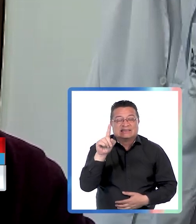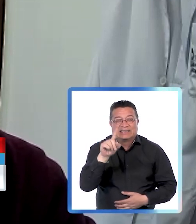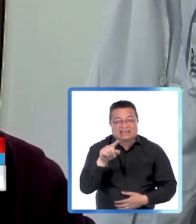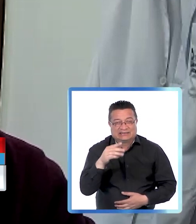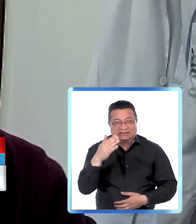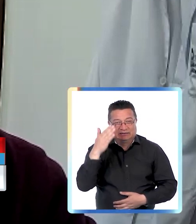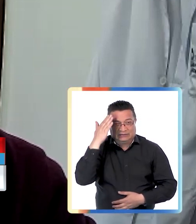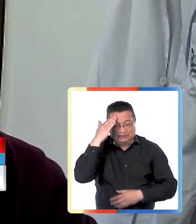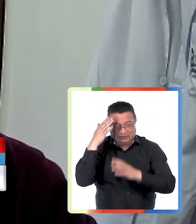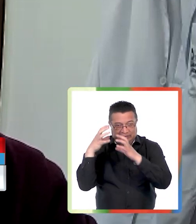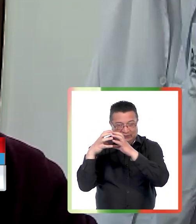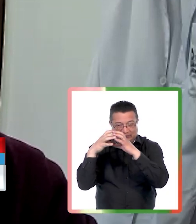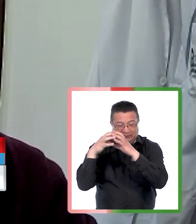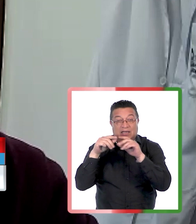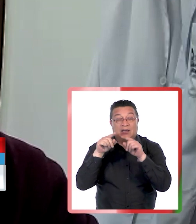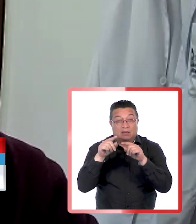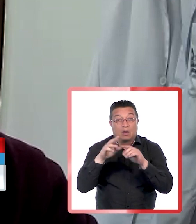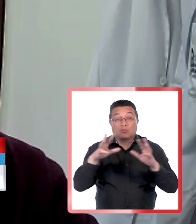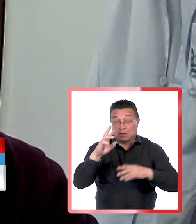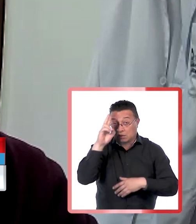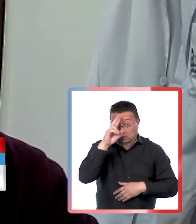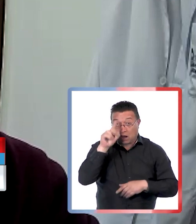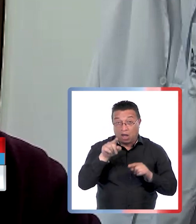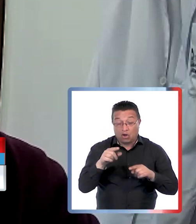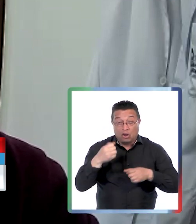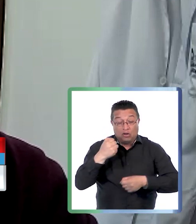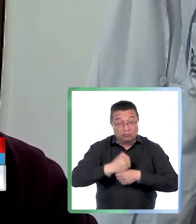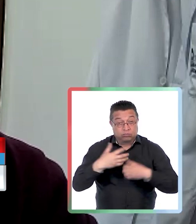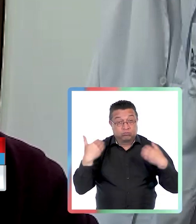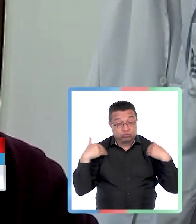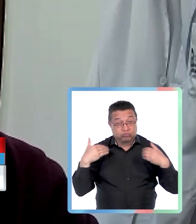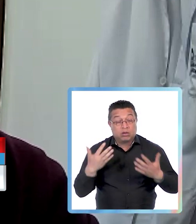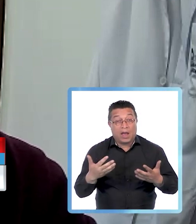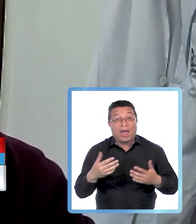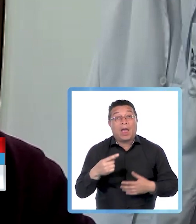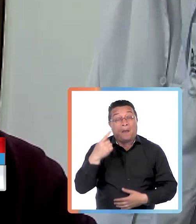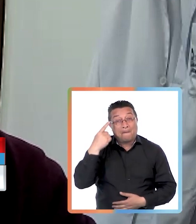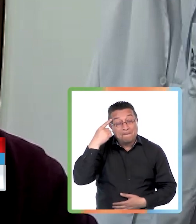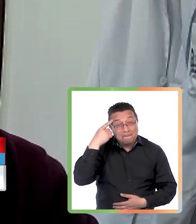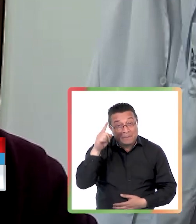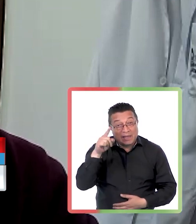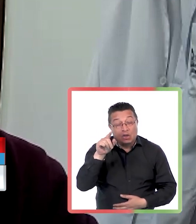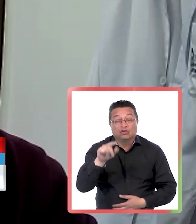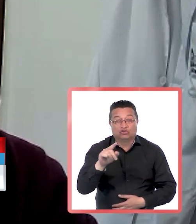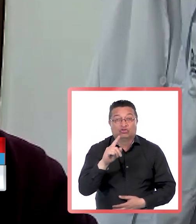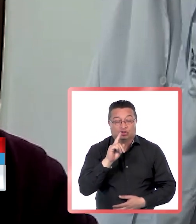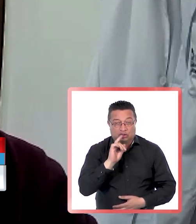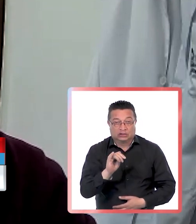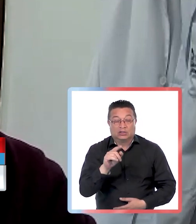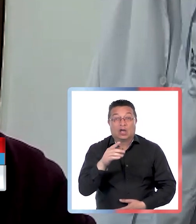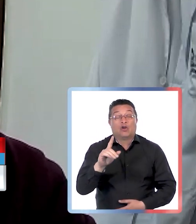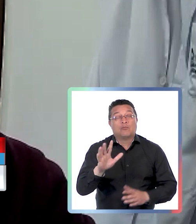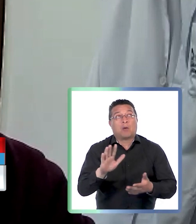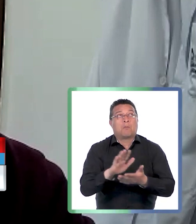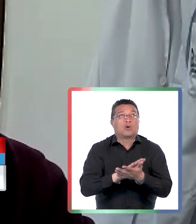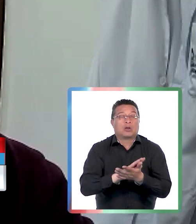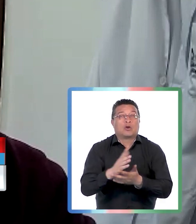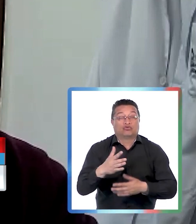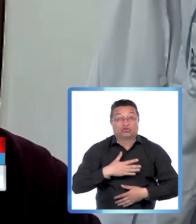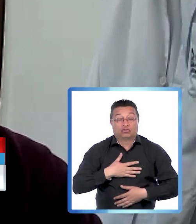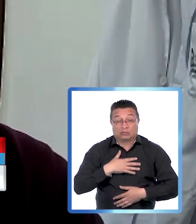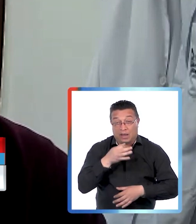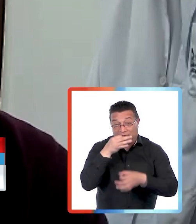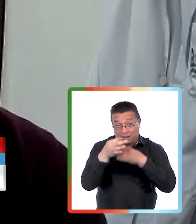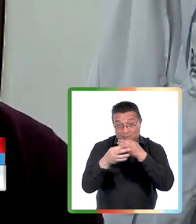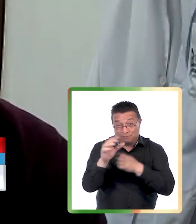hay en el encéfalo, ¿ok? Lo cual es muy curioso. Pero así es, así está demostrado. Yo muchas